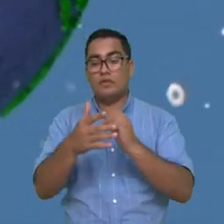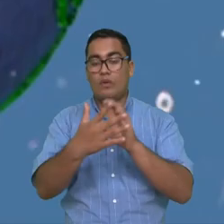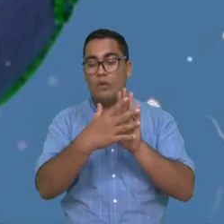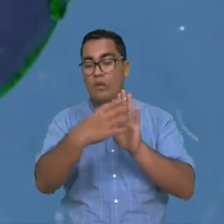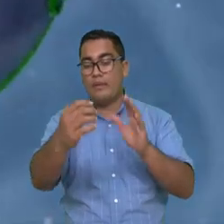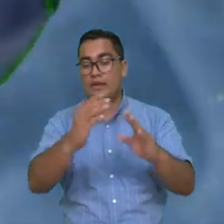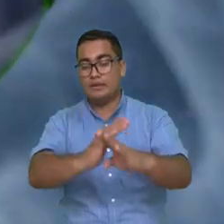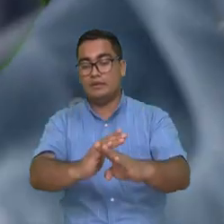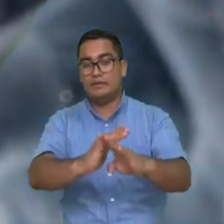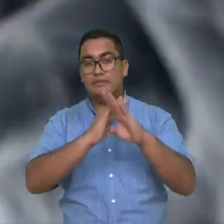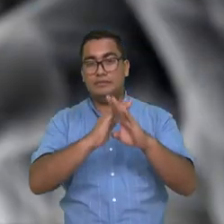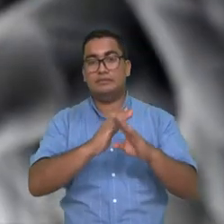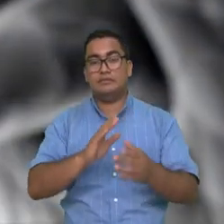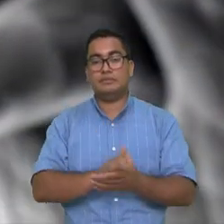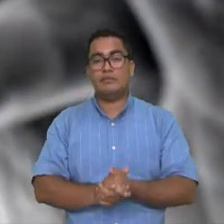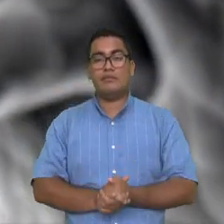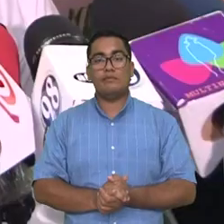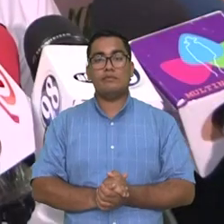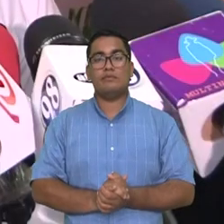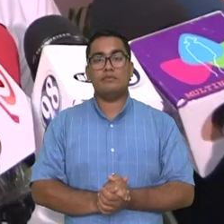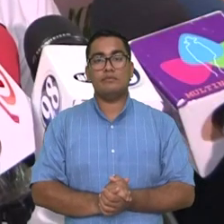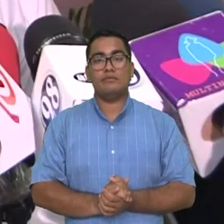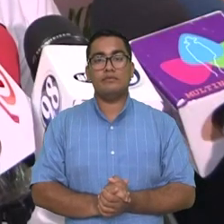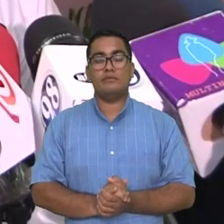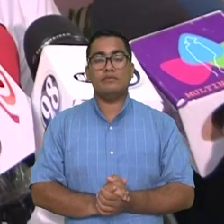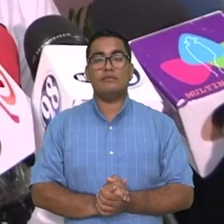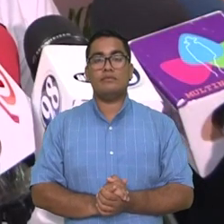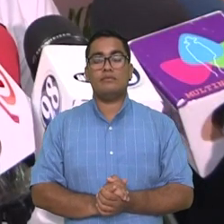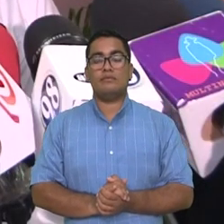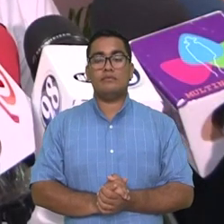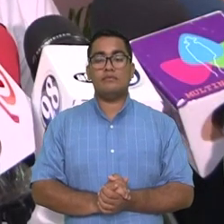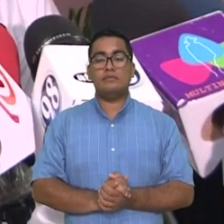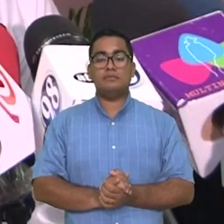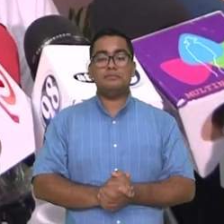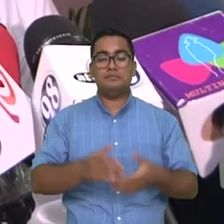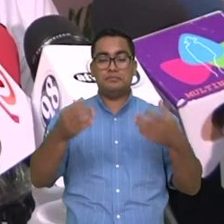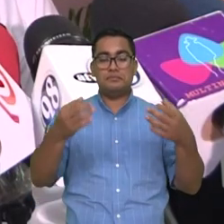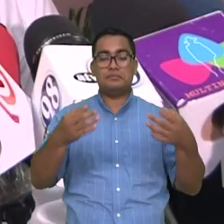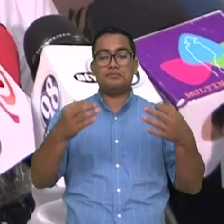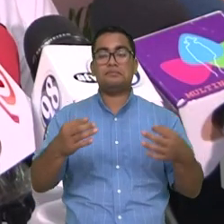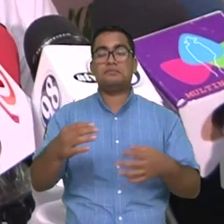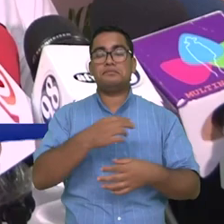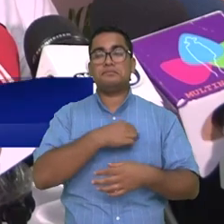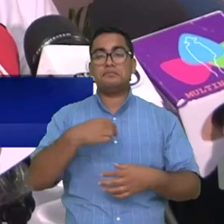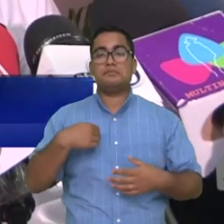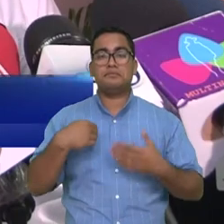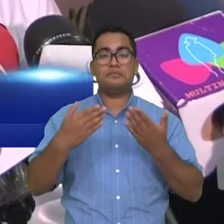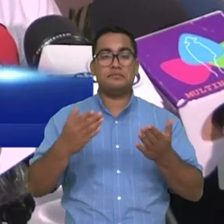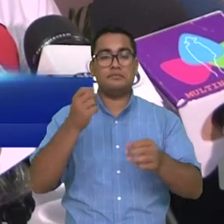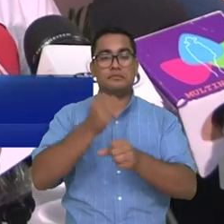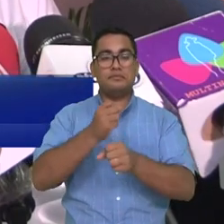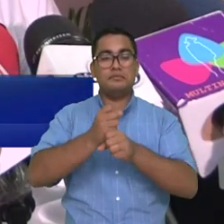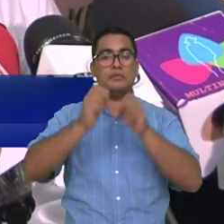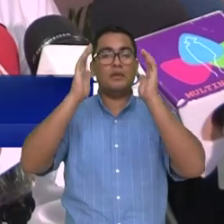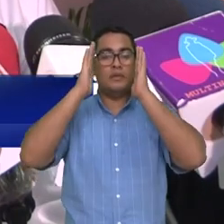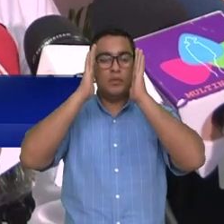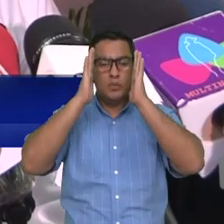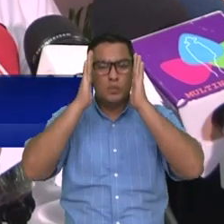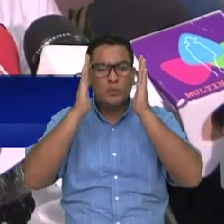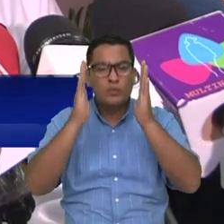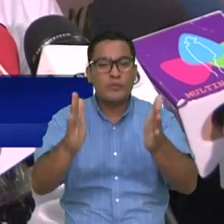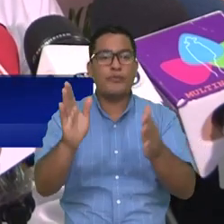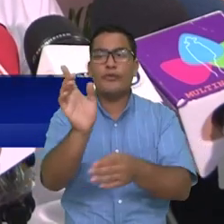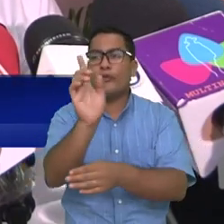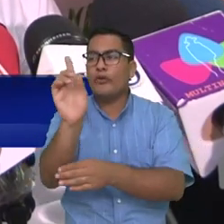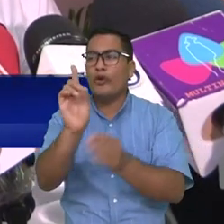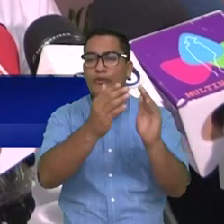del COVID-19. Nos mantenemos en esas acciones intensivas en las